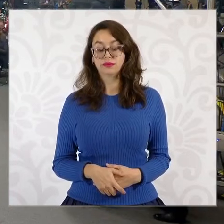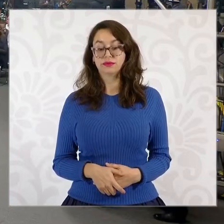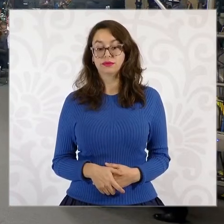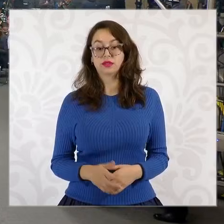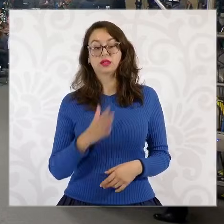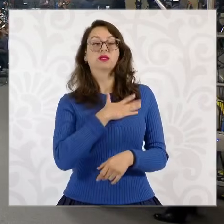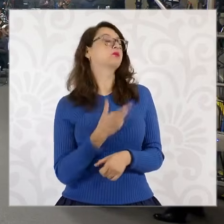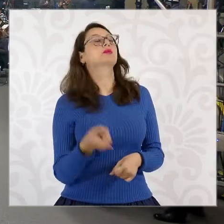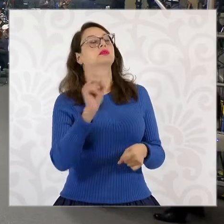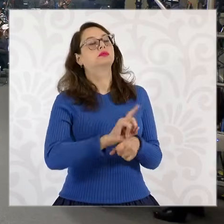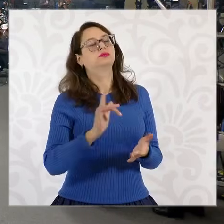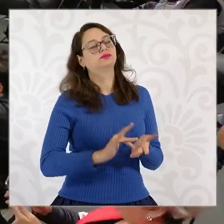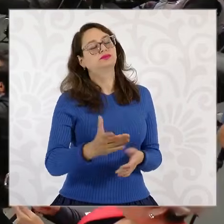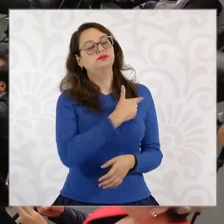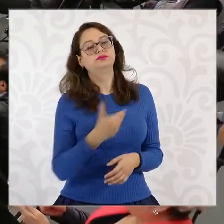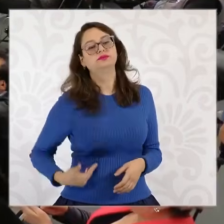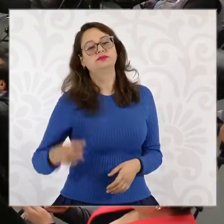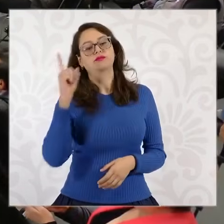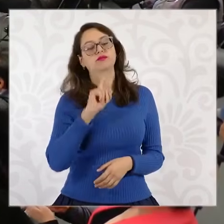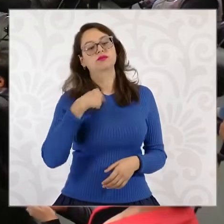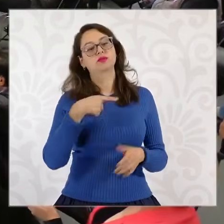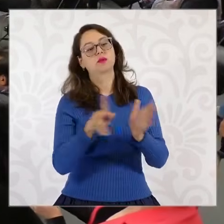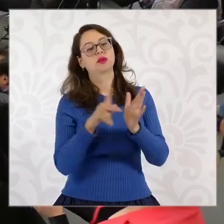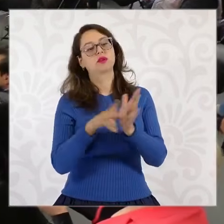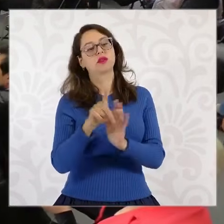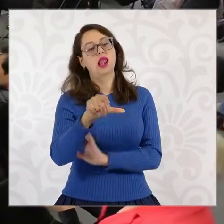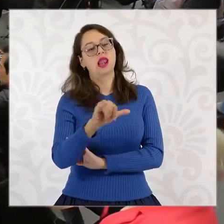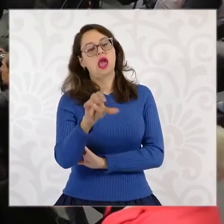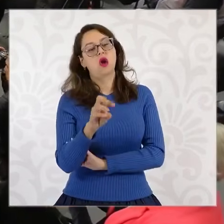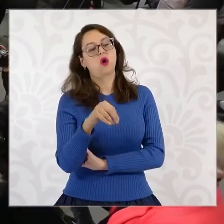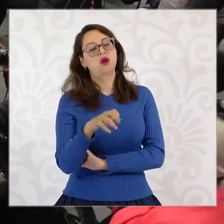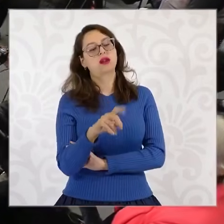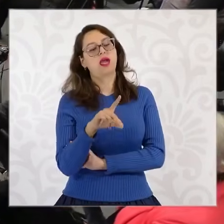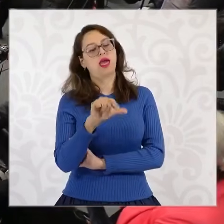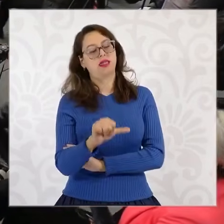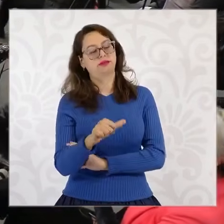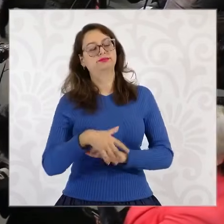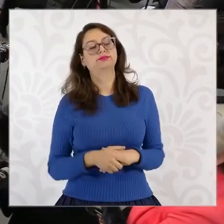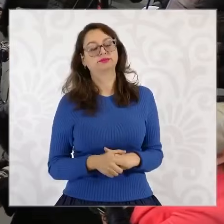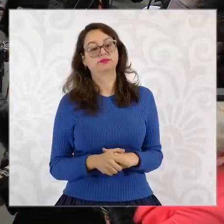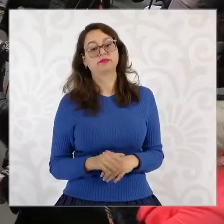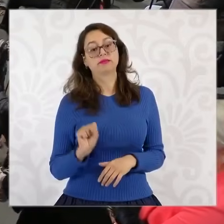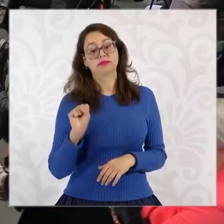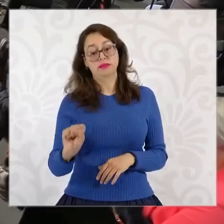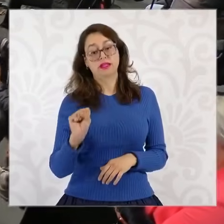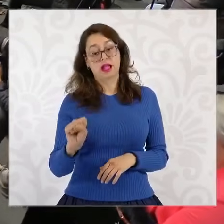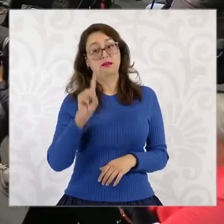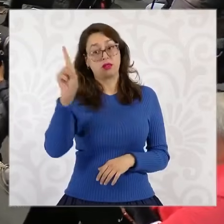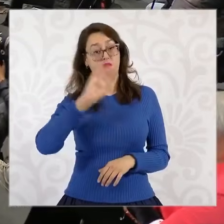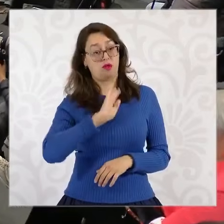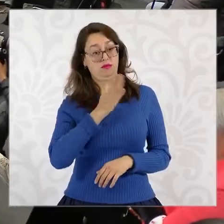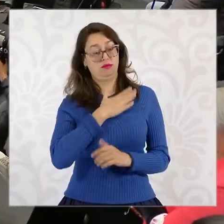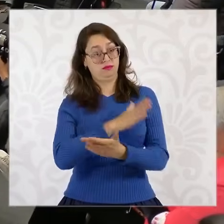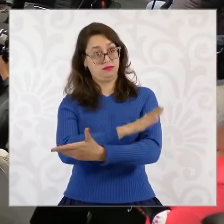Buenos días. Gracias, presidenta. Emir Olivares, del periódico La Jornada. Solo en cuestión de la visita que va a realizar este fin de semana a Barcelona, solo